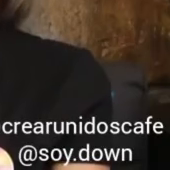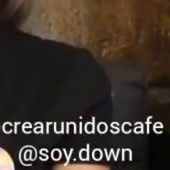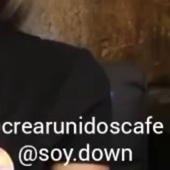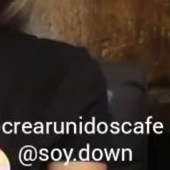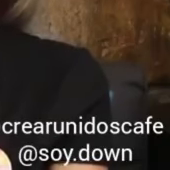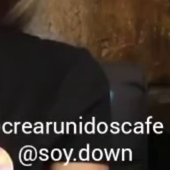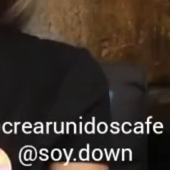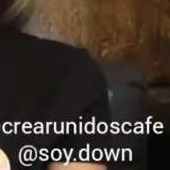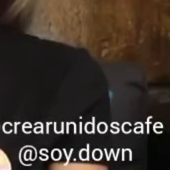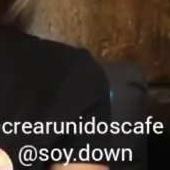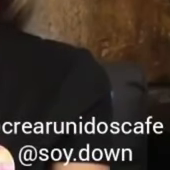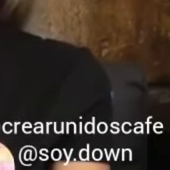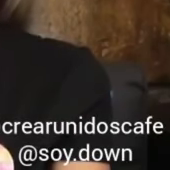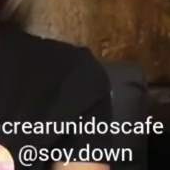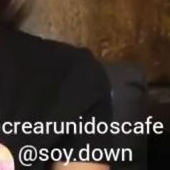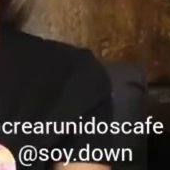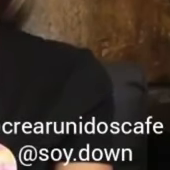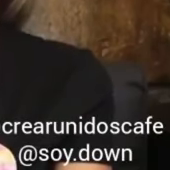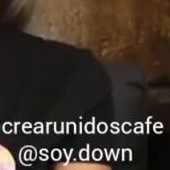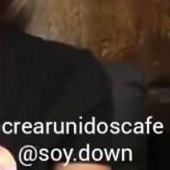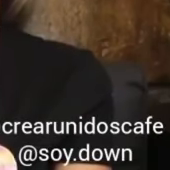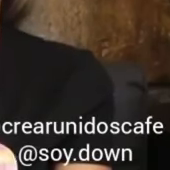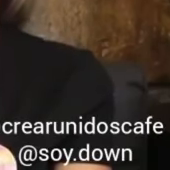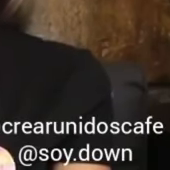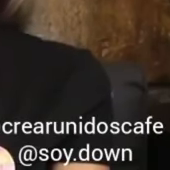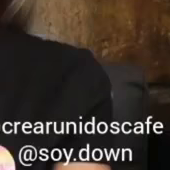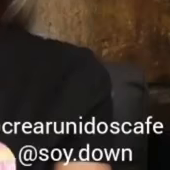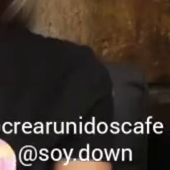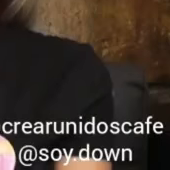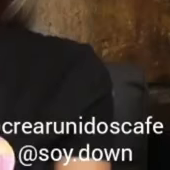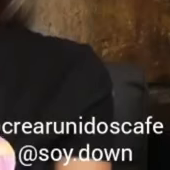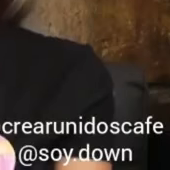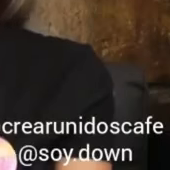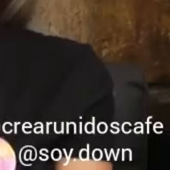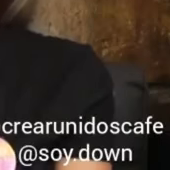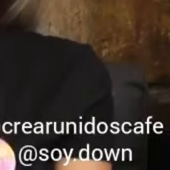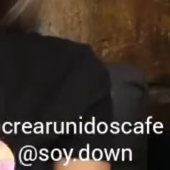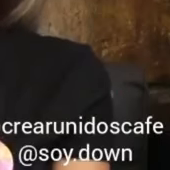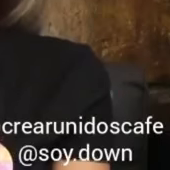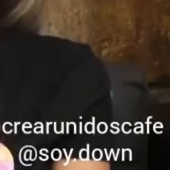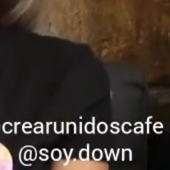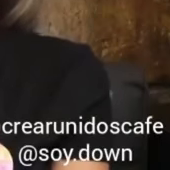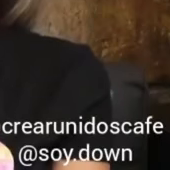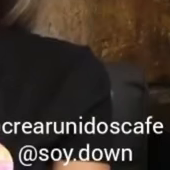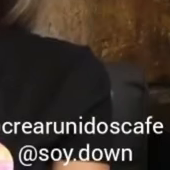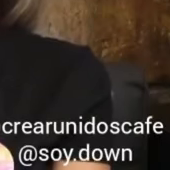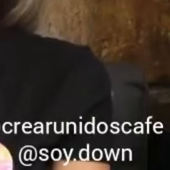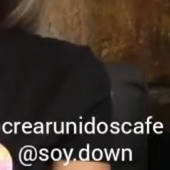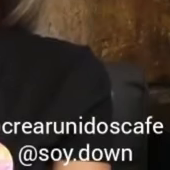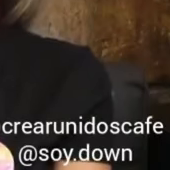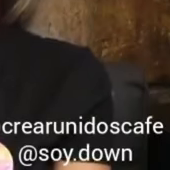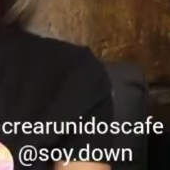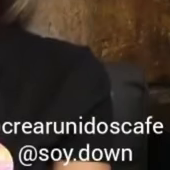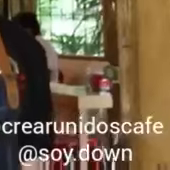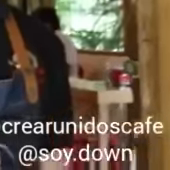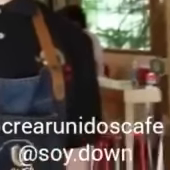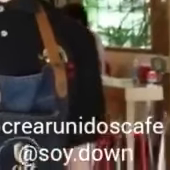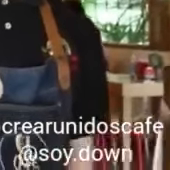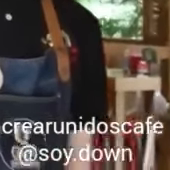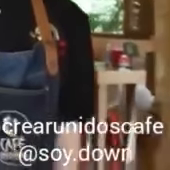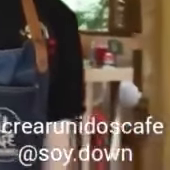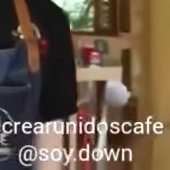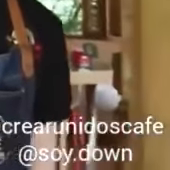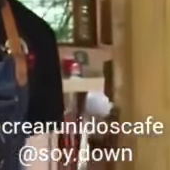que el empresario vea sobre todo los beneficios en términos de impacto de contratar una persona diversa